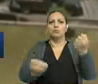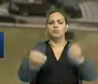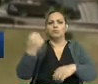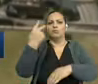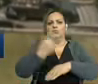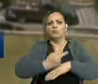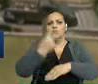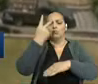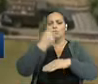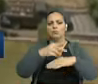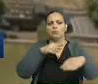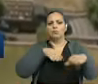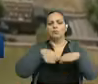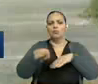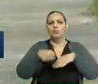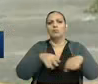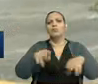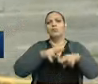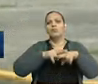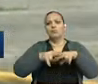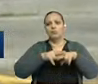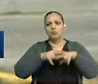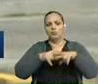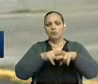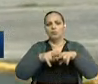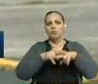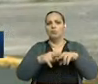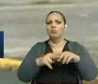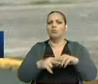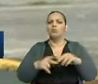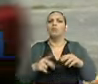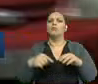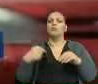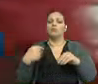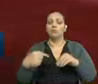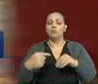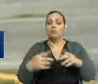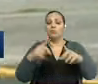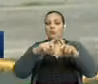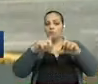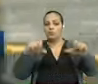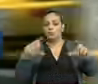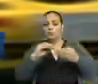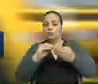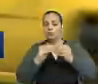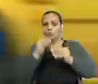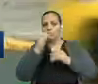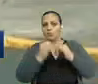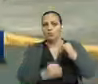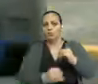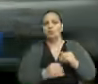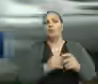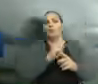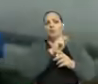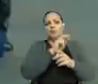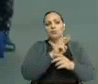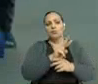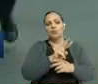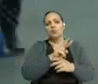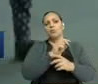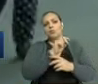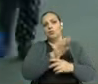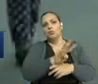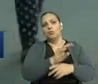Los taxis y transporte mixto, en cambio, trabajarán de acuerdo al número de placa, un día los pares y otros los impares. Dentro